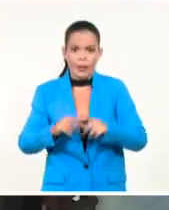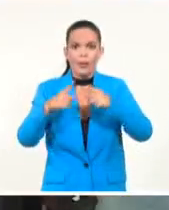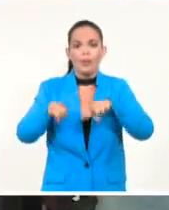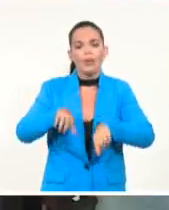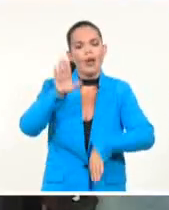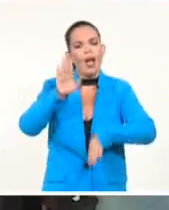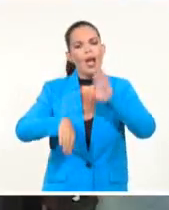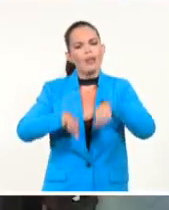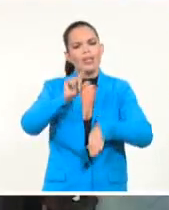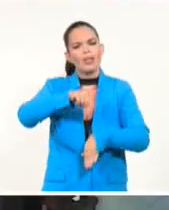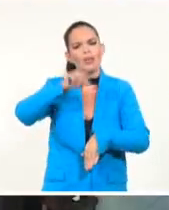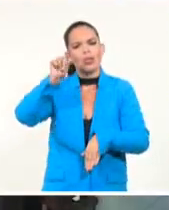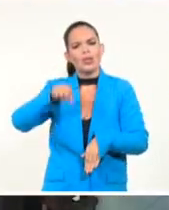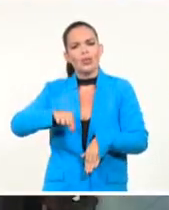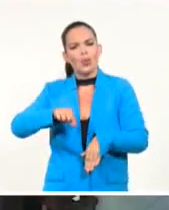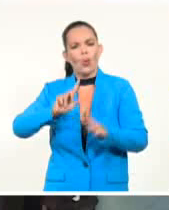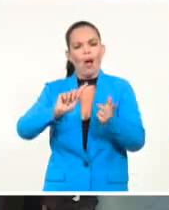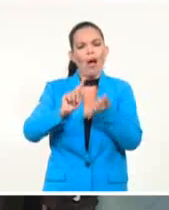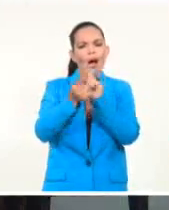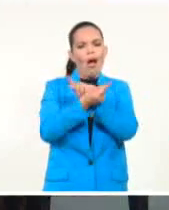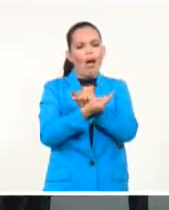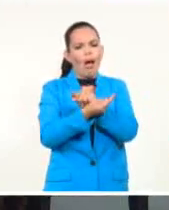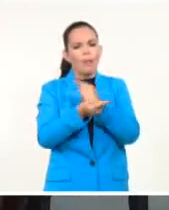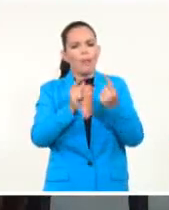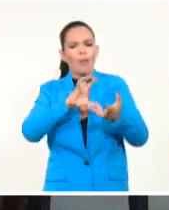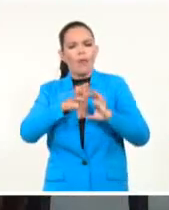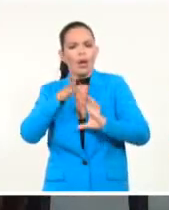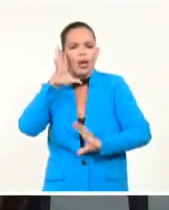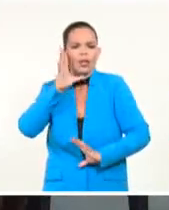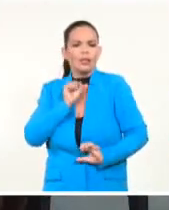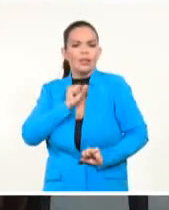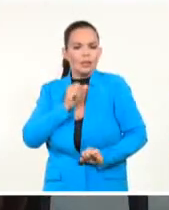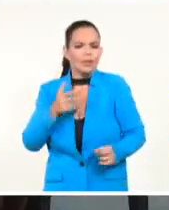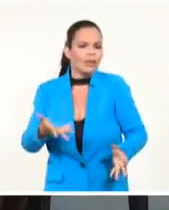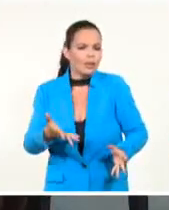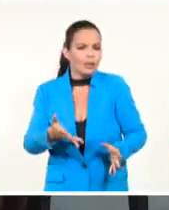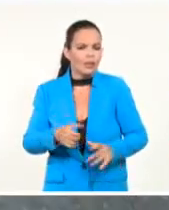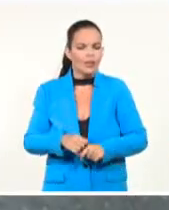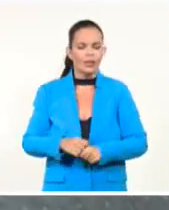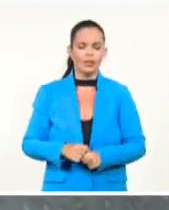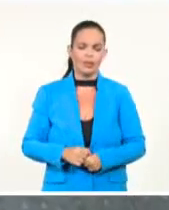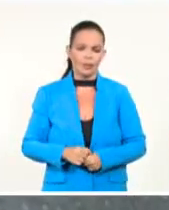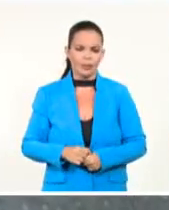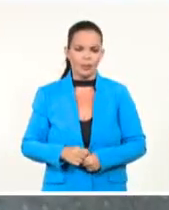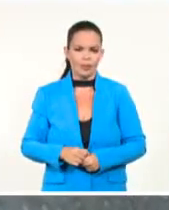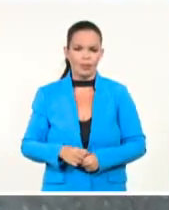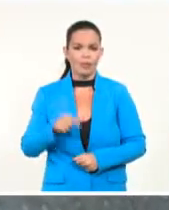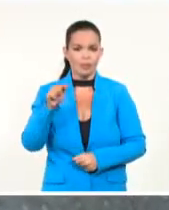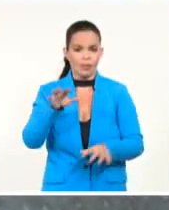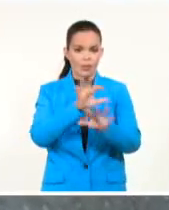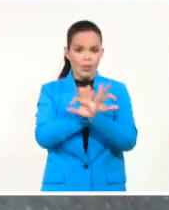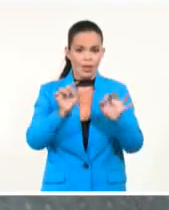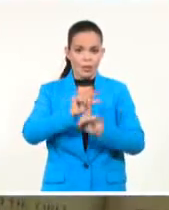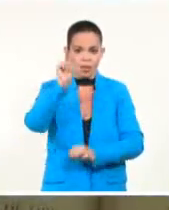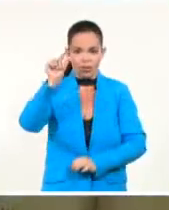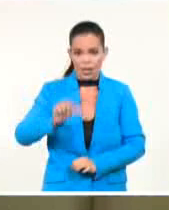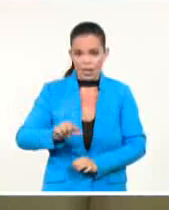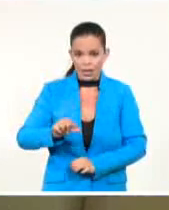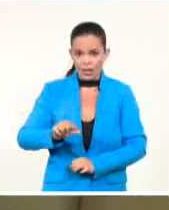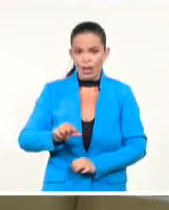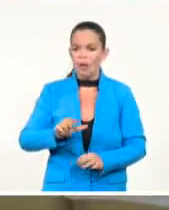ciencias Gladys González, miembro de la edición crítica de las obras completas. La especialista lidera desde